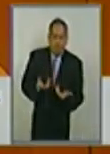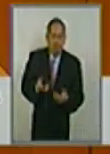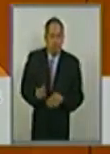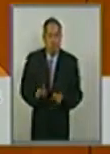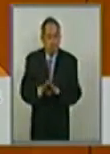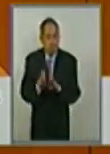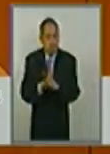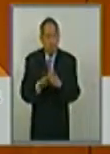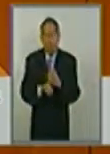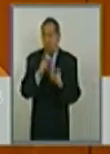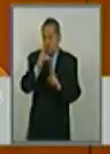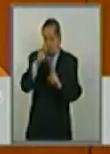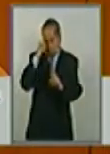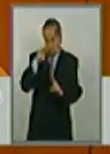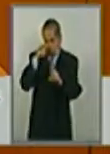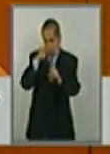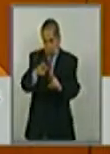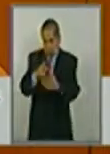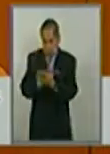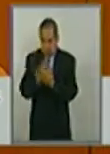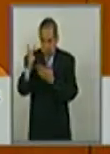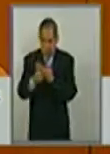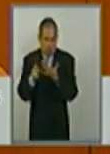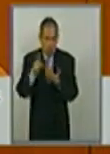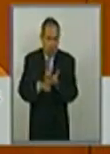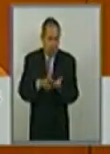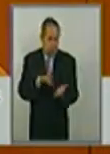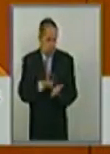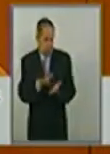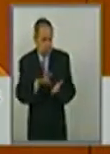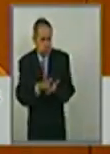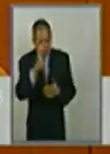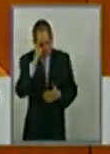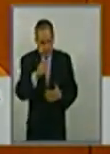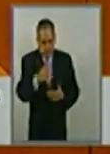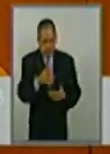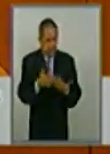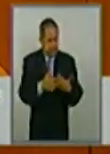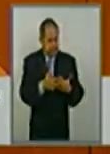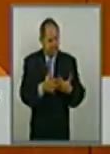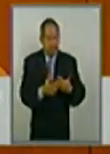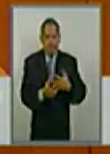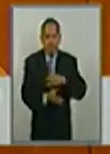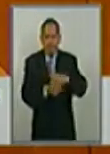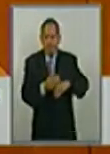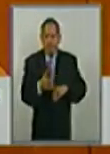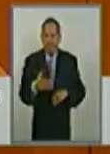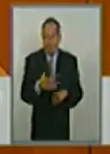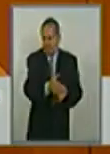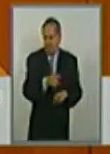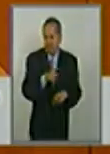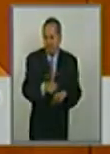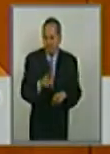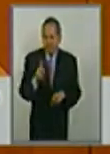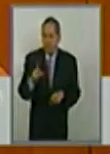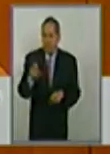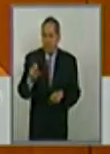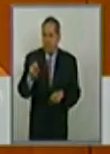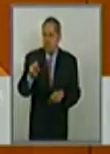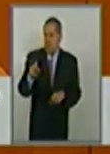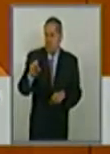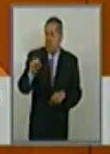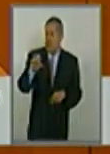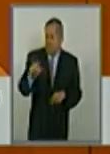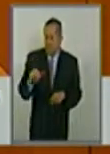de los principales objetivos del programa de fomento a la producción pesquera y acuícola, el ProPesca,